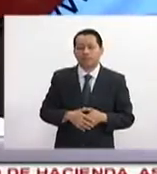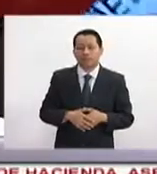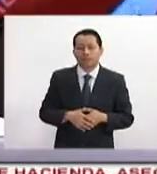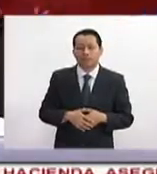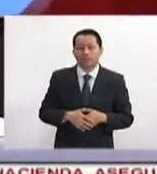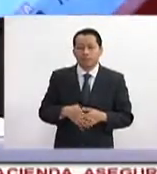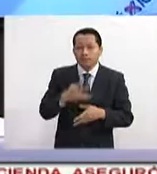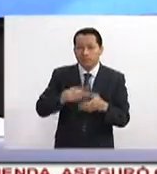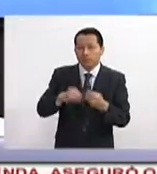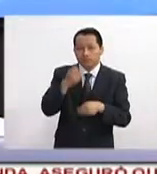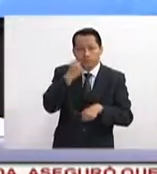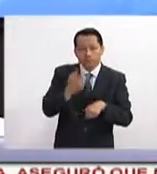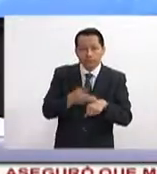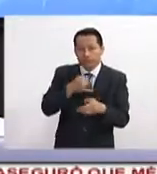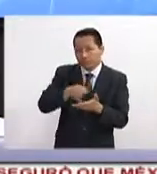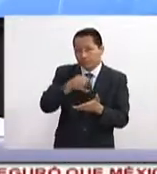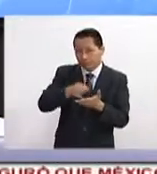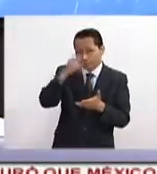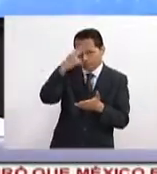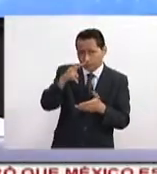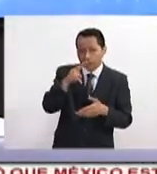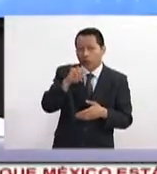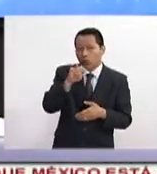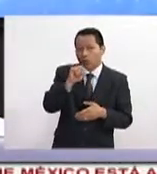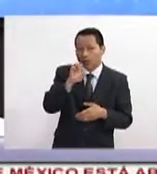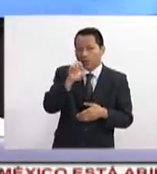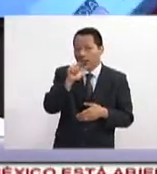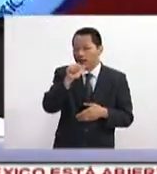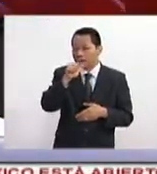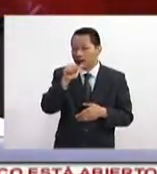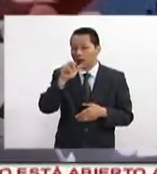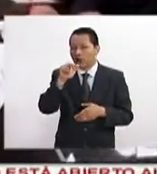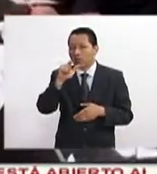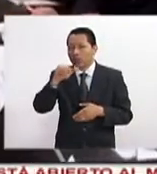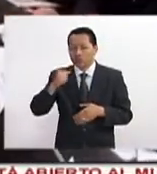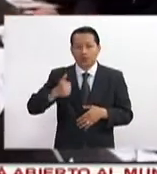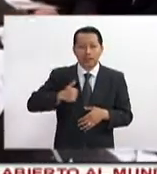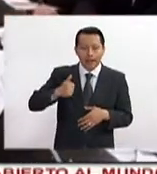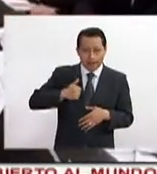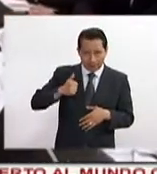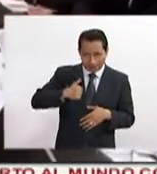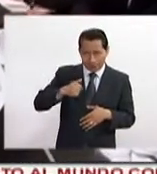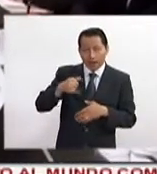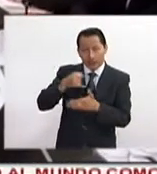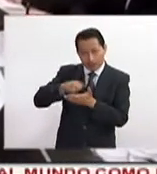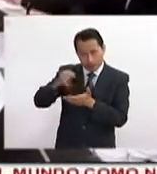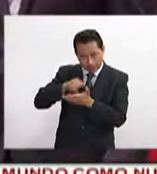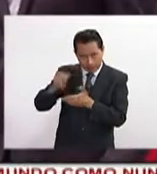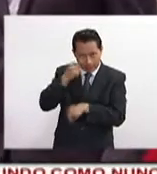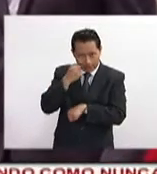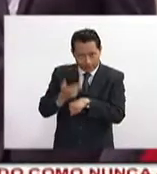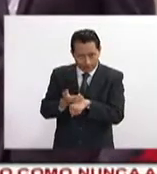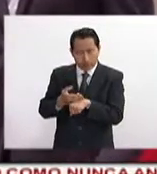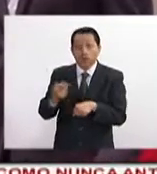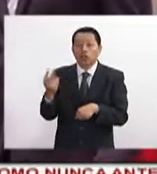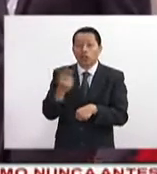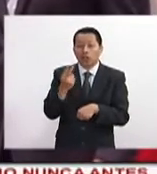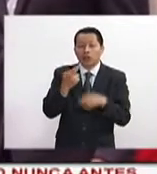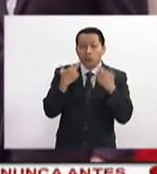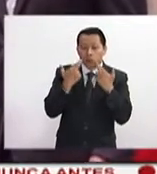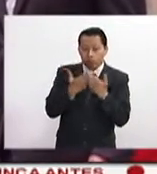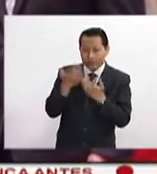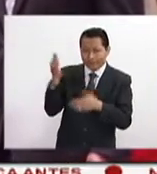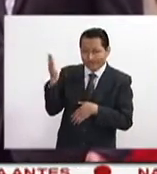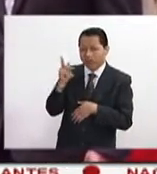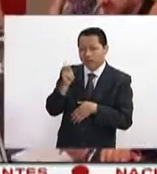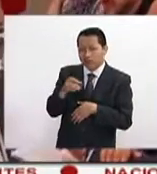Por su parte, los secretarios de Agricultura de México, José Calzada Rovirosa, y de Canadá, Lawrence McCulley, sostuvieron una reunión bilateral con el objetivo